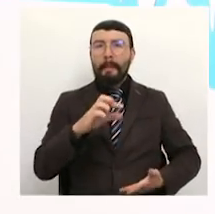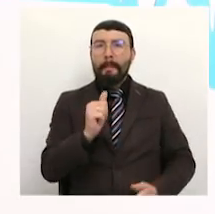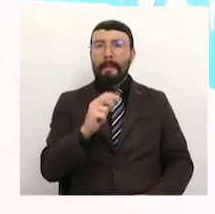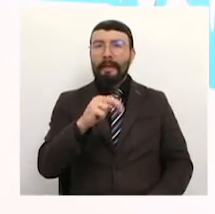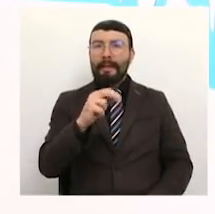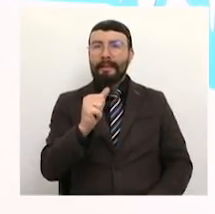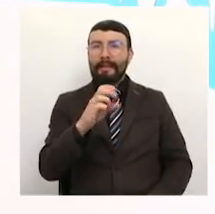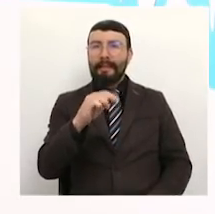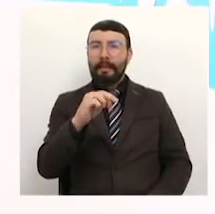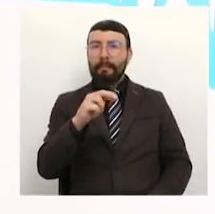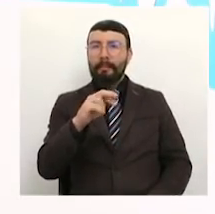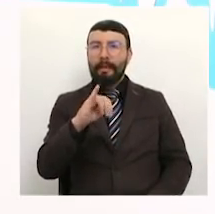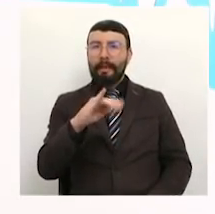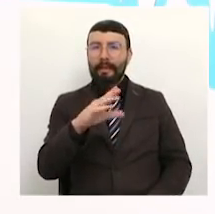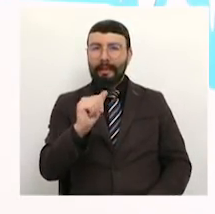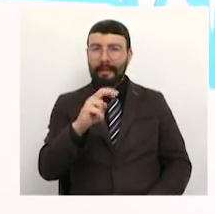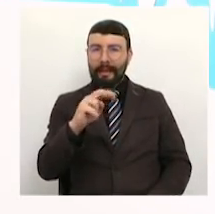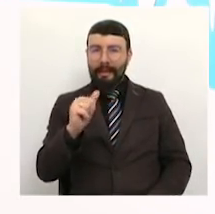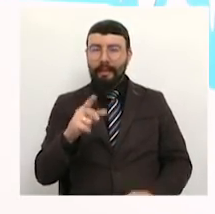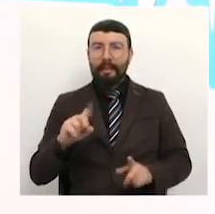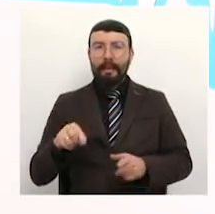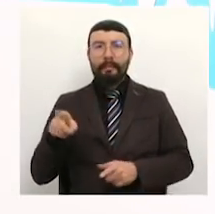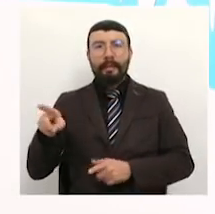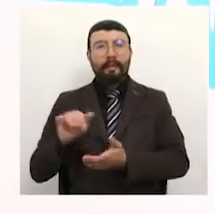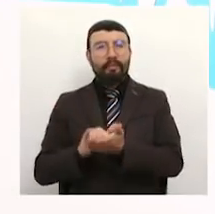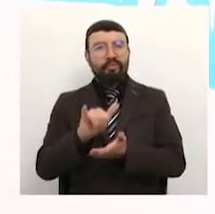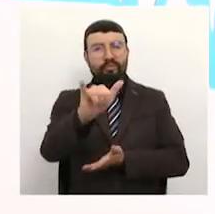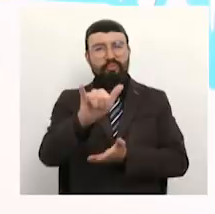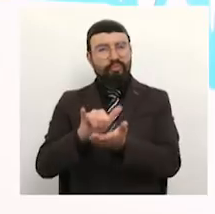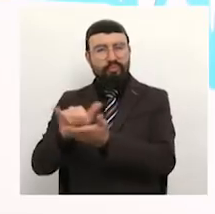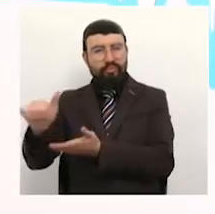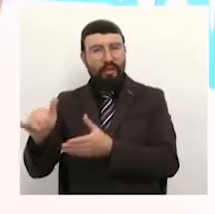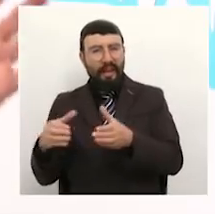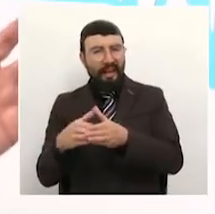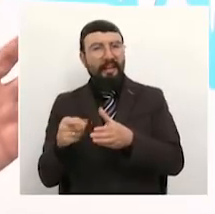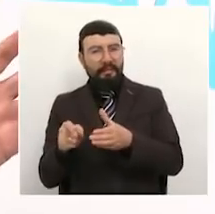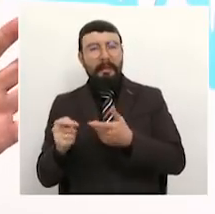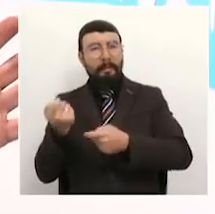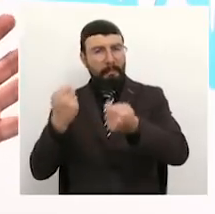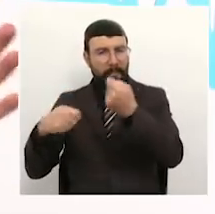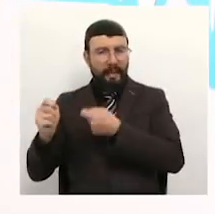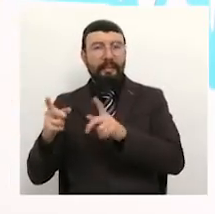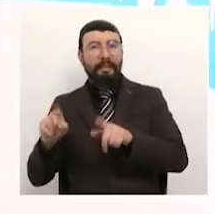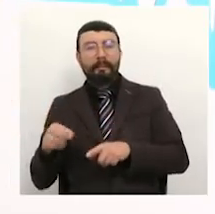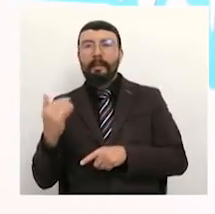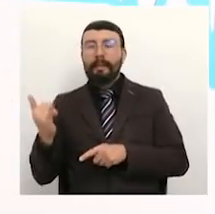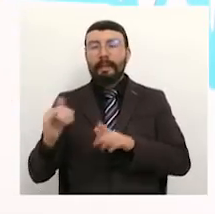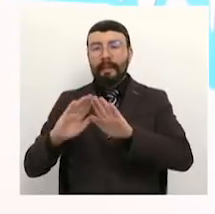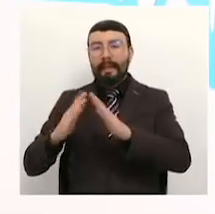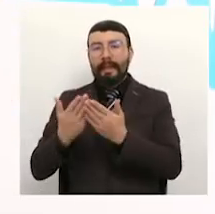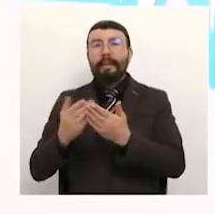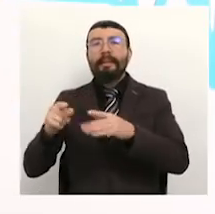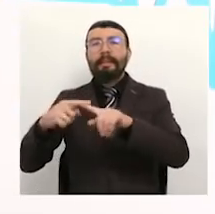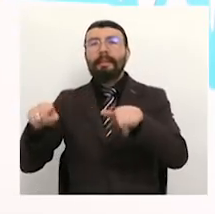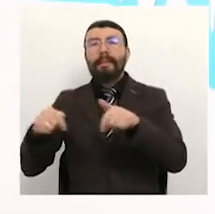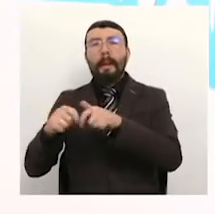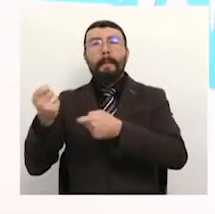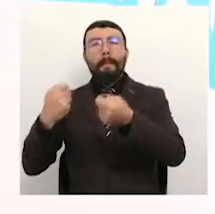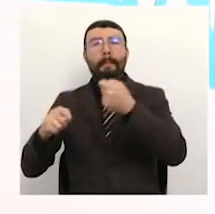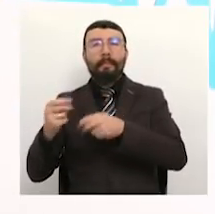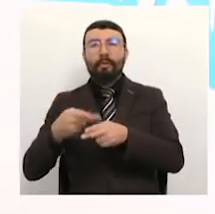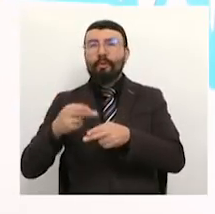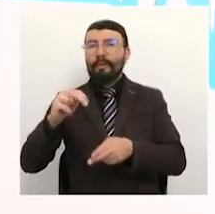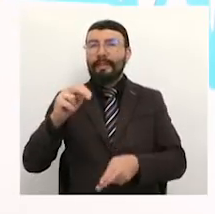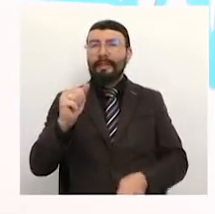y en la librería nacional y aeropuertos y la finalidad de este libro como la de los programas es hacer un proceso